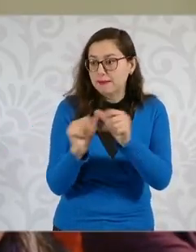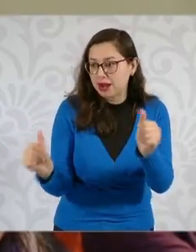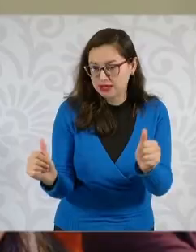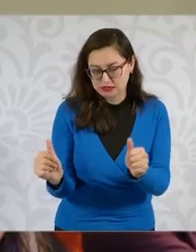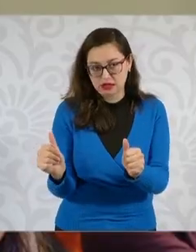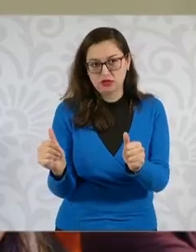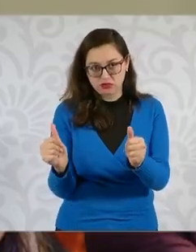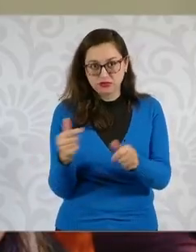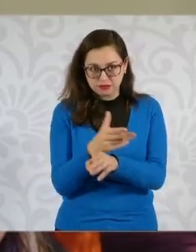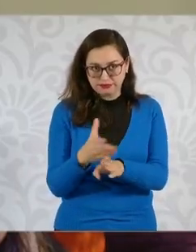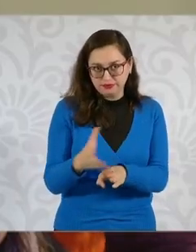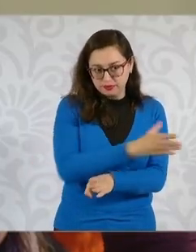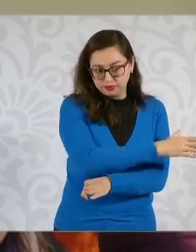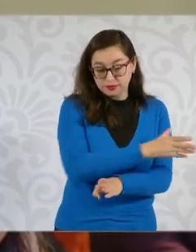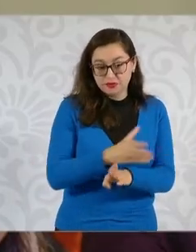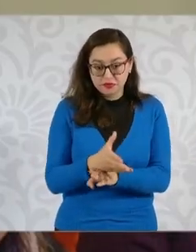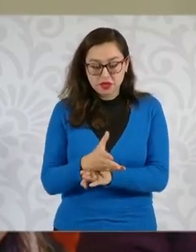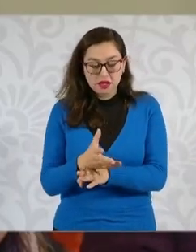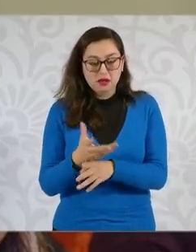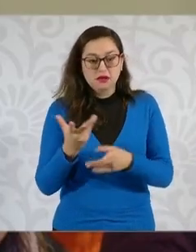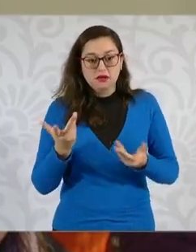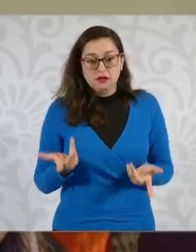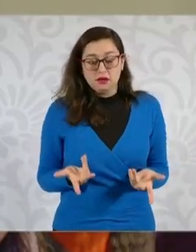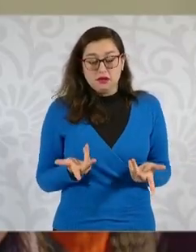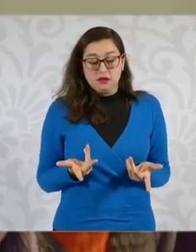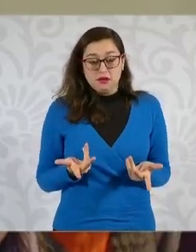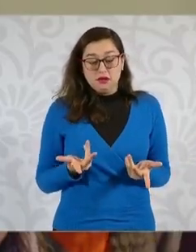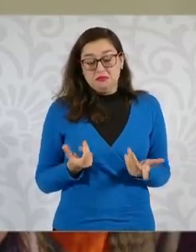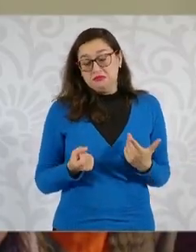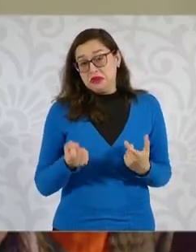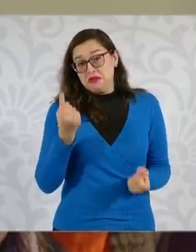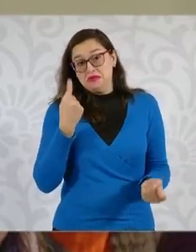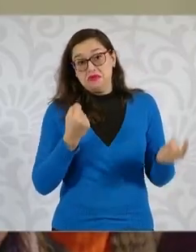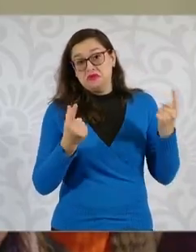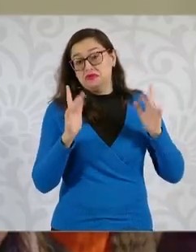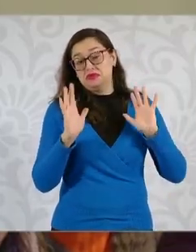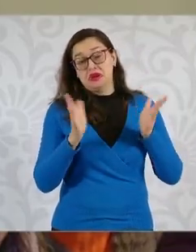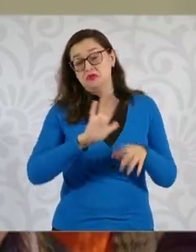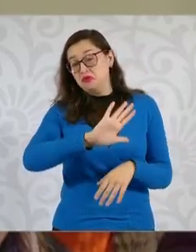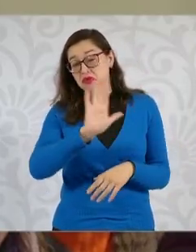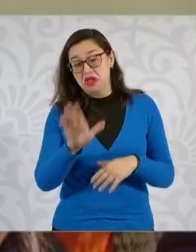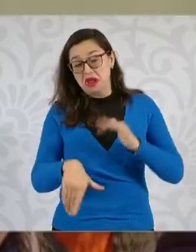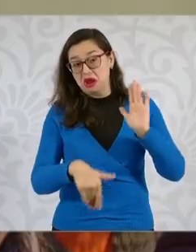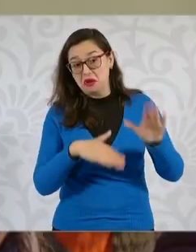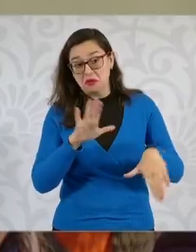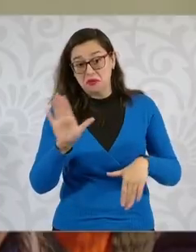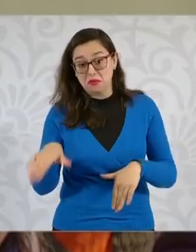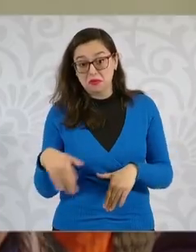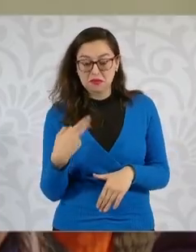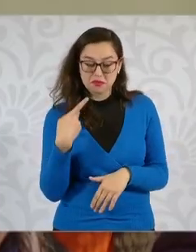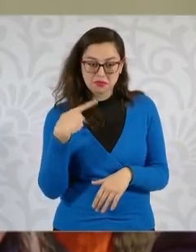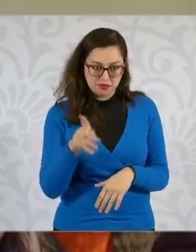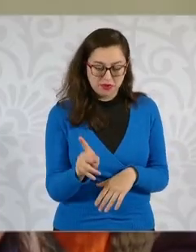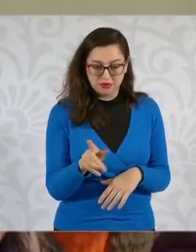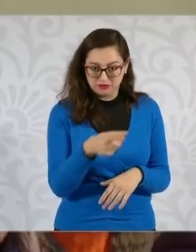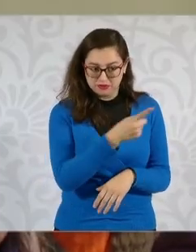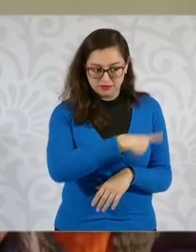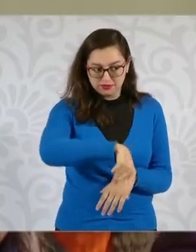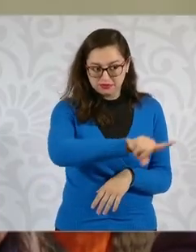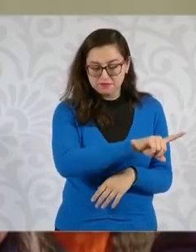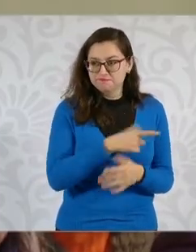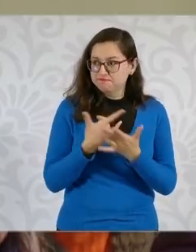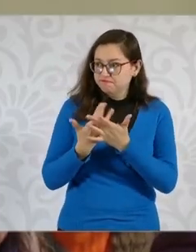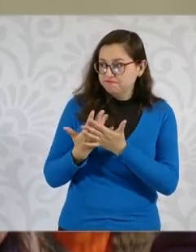responsables y así mismo castigarles quizás ya algunos de ellos pues ya ni siquiera están aquí pero ellos demandan aún a estas